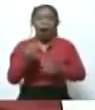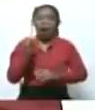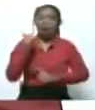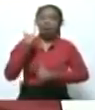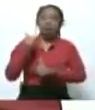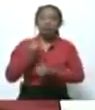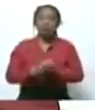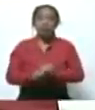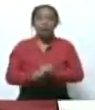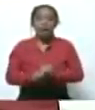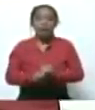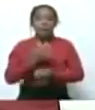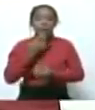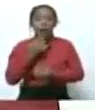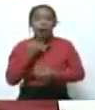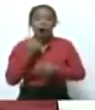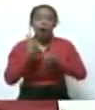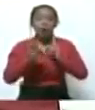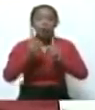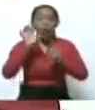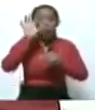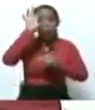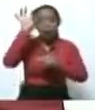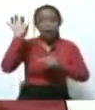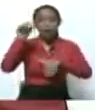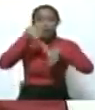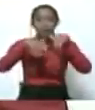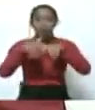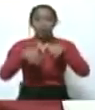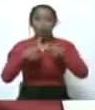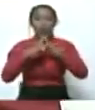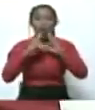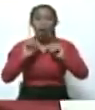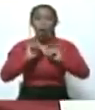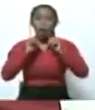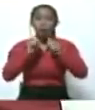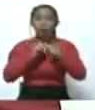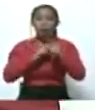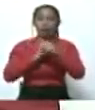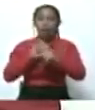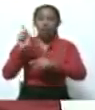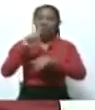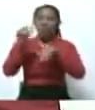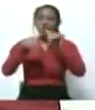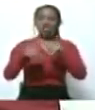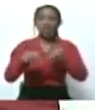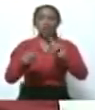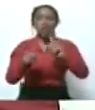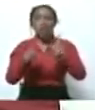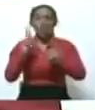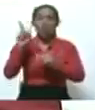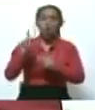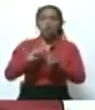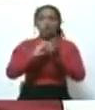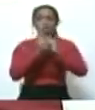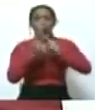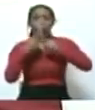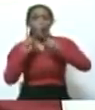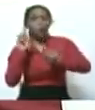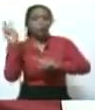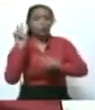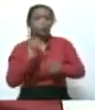elecciones en algunos países, todos comienzan a decir, no votes por este porque te vas a convertir en otra